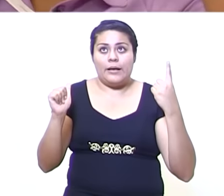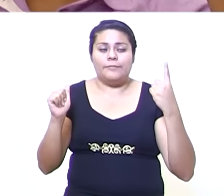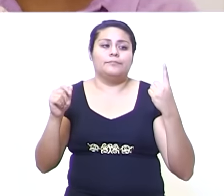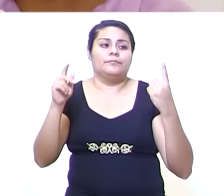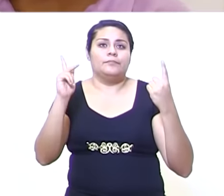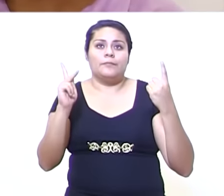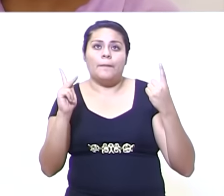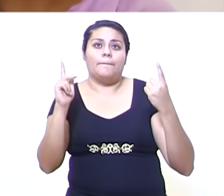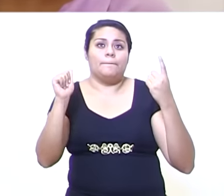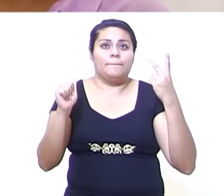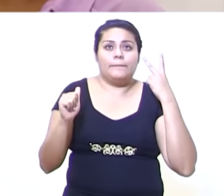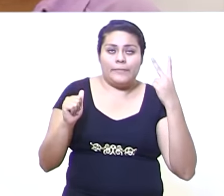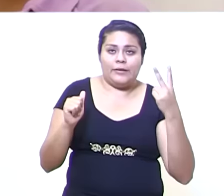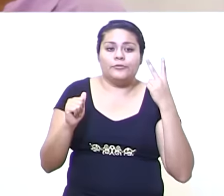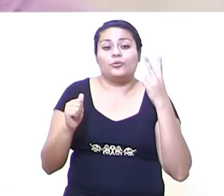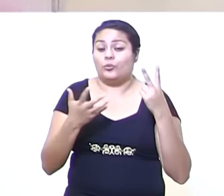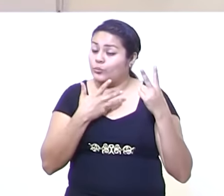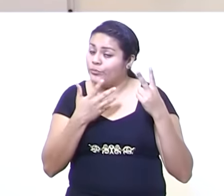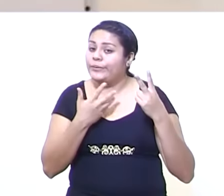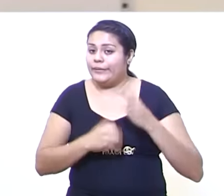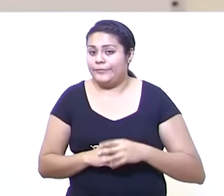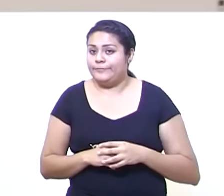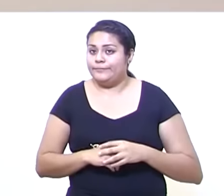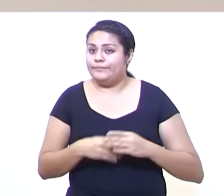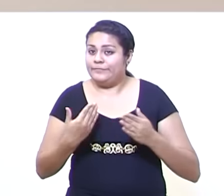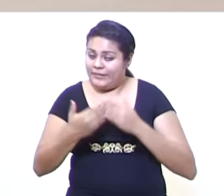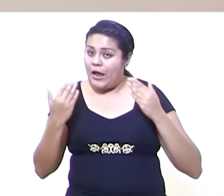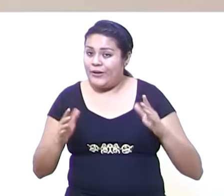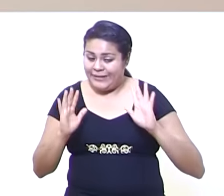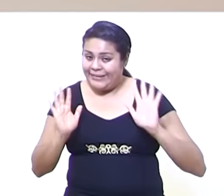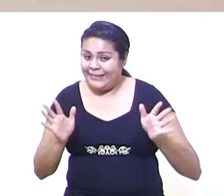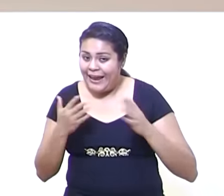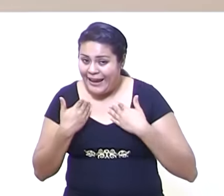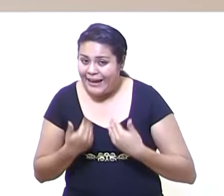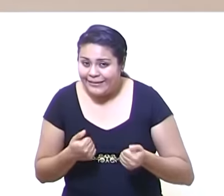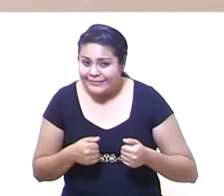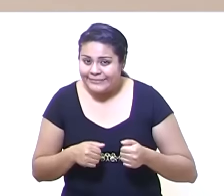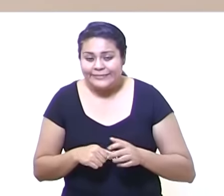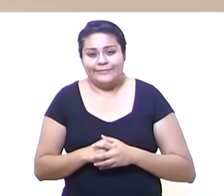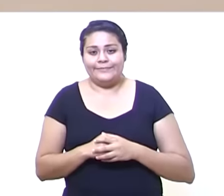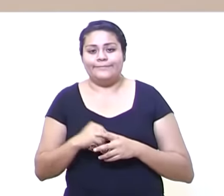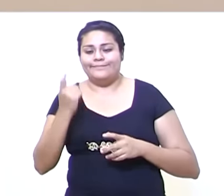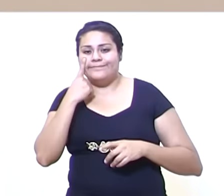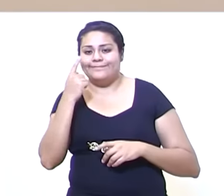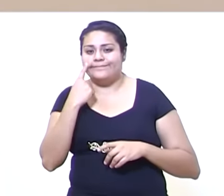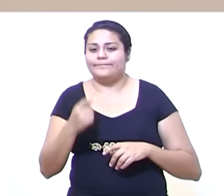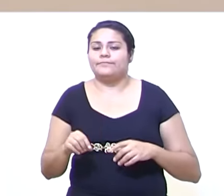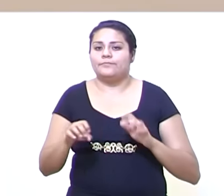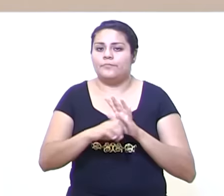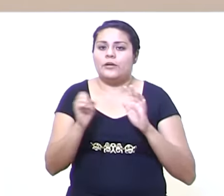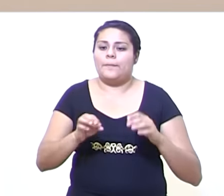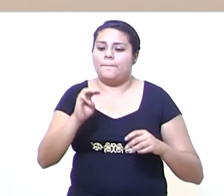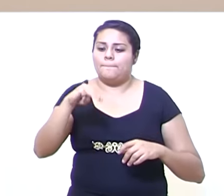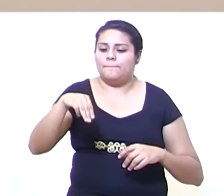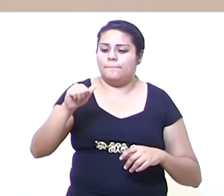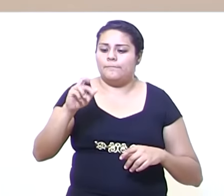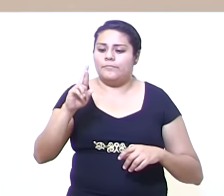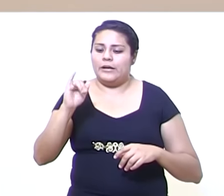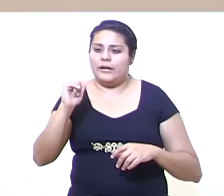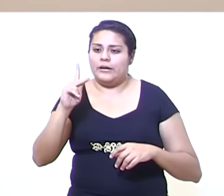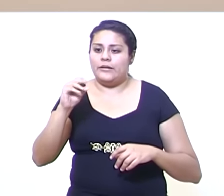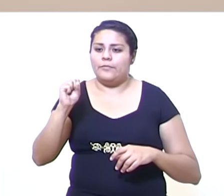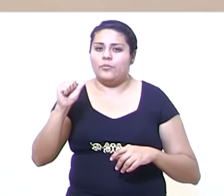Ahora vamos a escuchar. Ya aplicamos las dos estrategias. ¿Cuántas letras tiene mariposa?